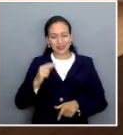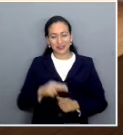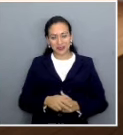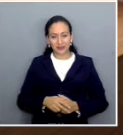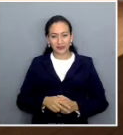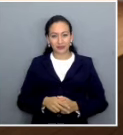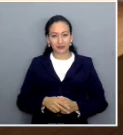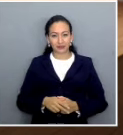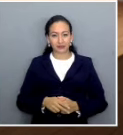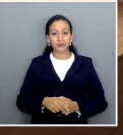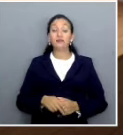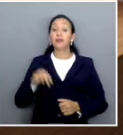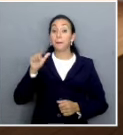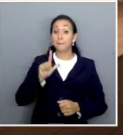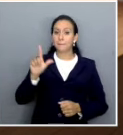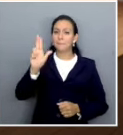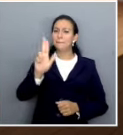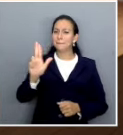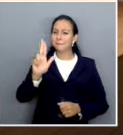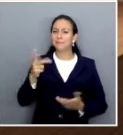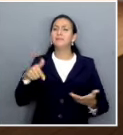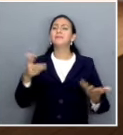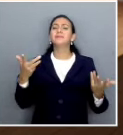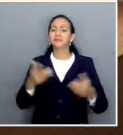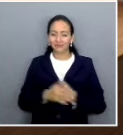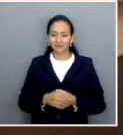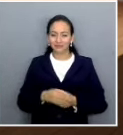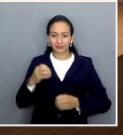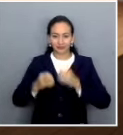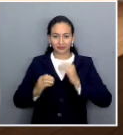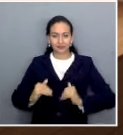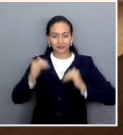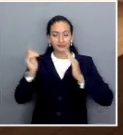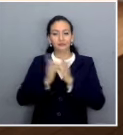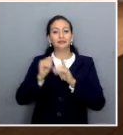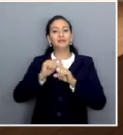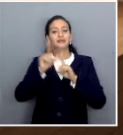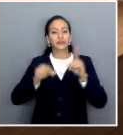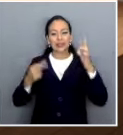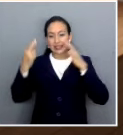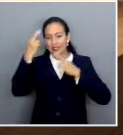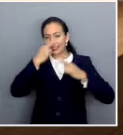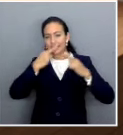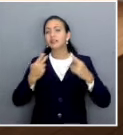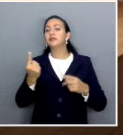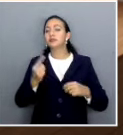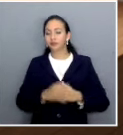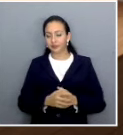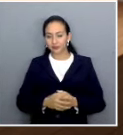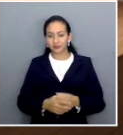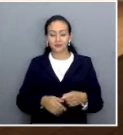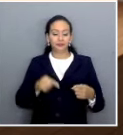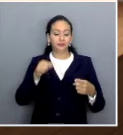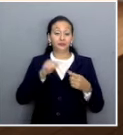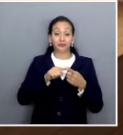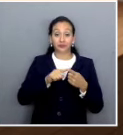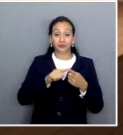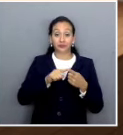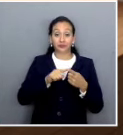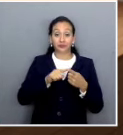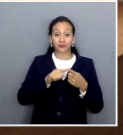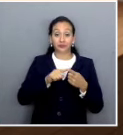Este martes sigue la sesión del Pleno de la Suprema Corte. En esta ocasión tiene previsto analizar y resolver una controversia en la que se